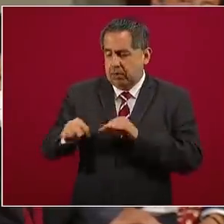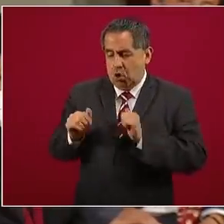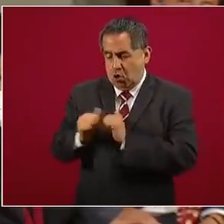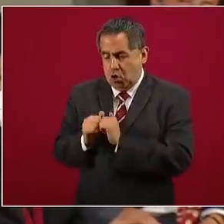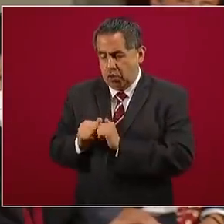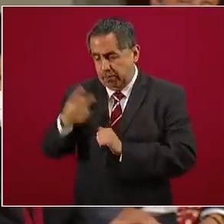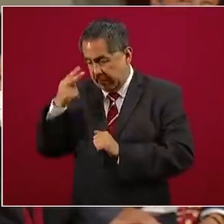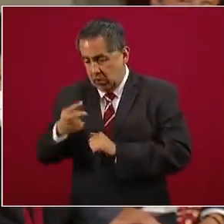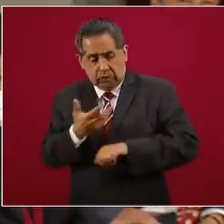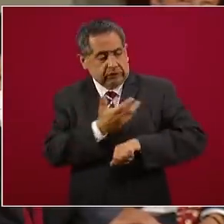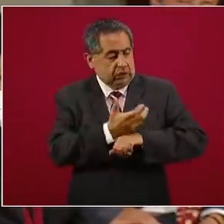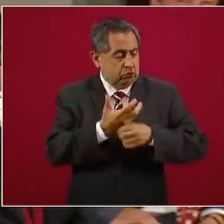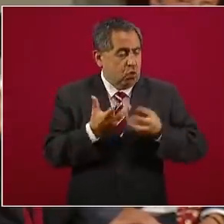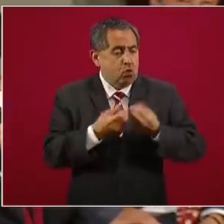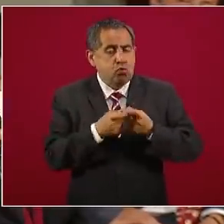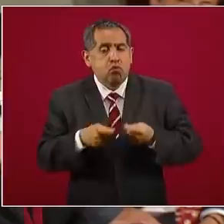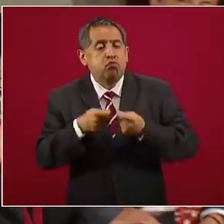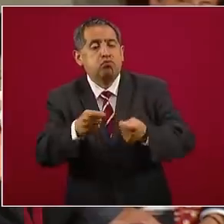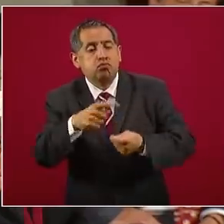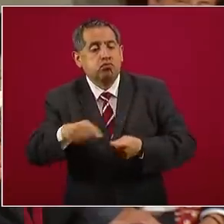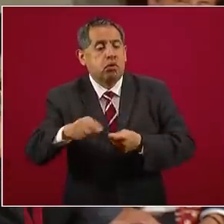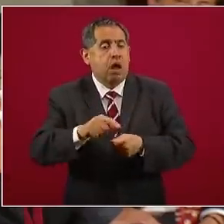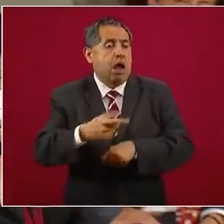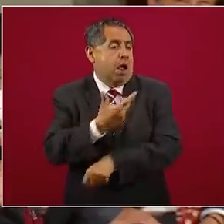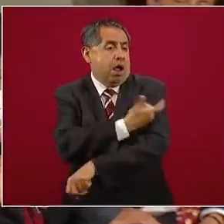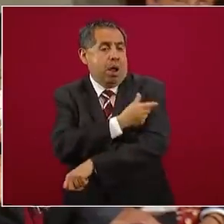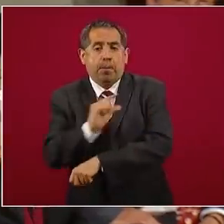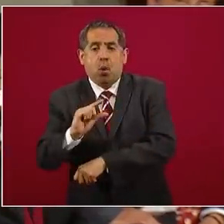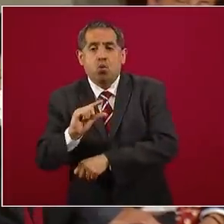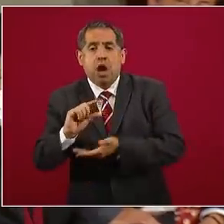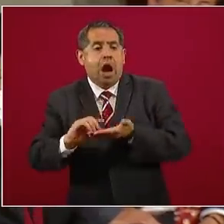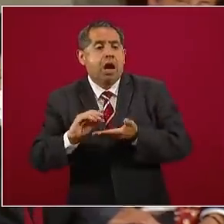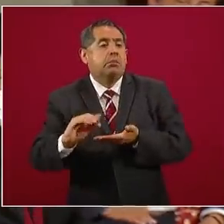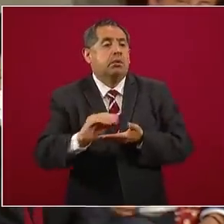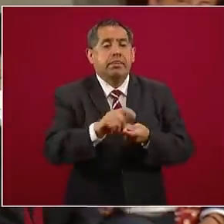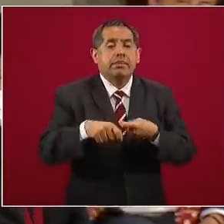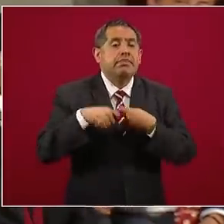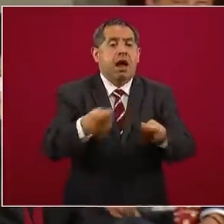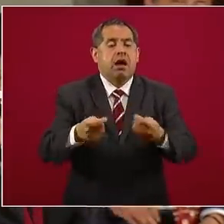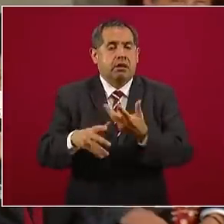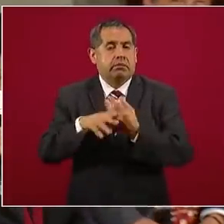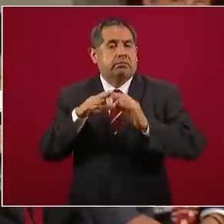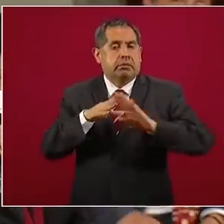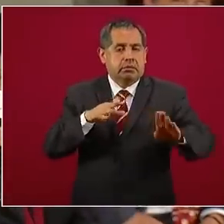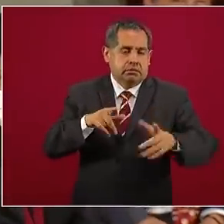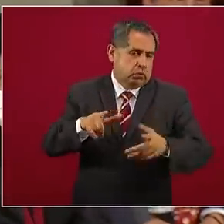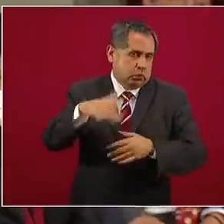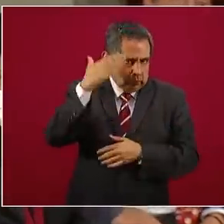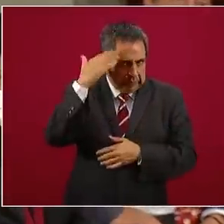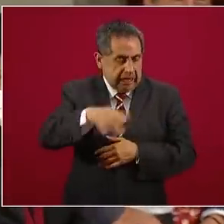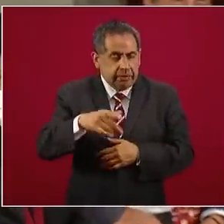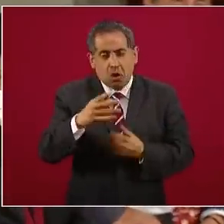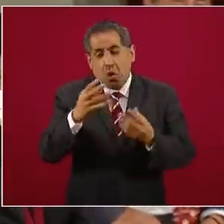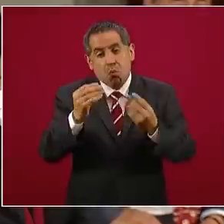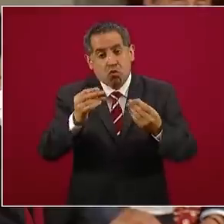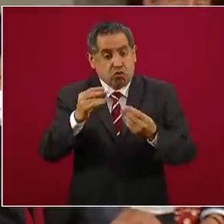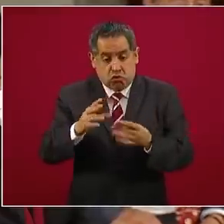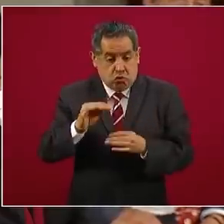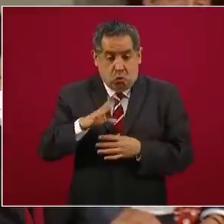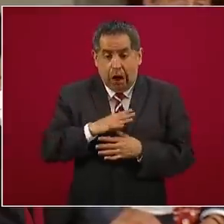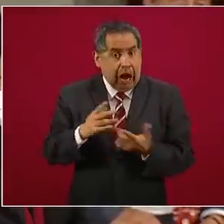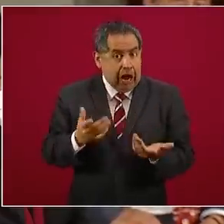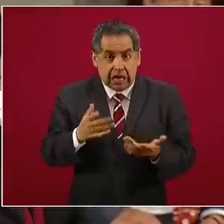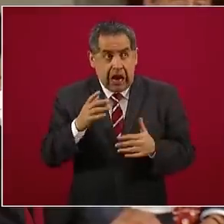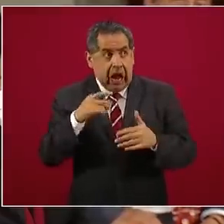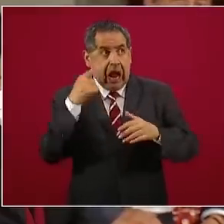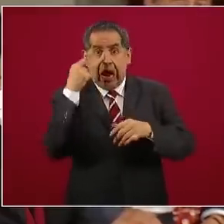gobierno de los Estados Unidos para que llegue esa vacuna a los migrantes? Porque como usted sabe y muchos sabemos, muchos de ellos no tienen acceso